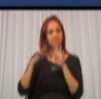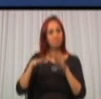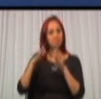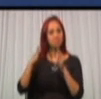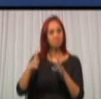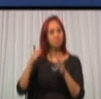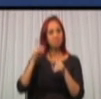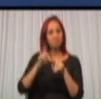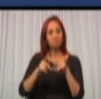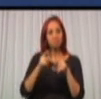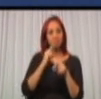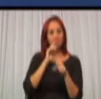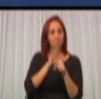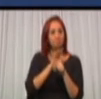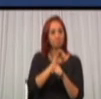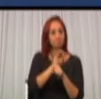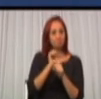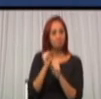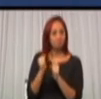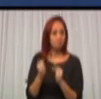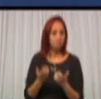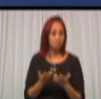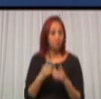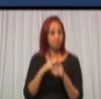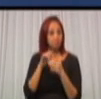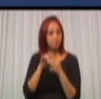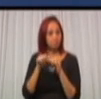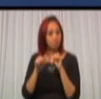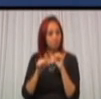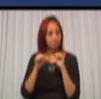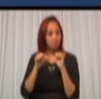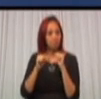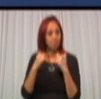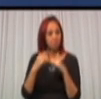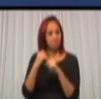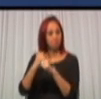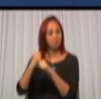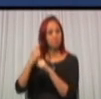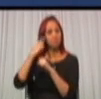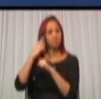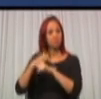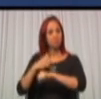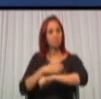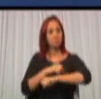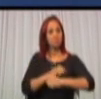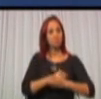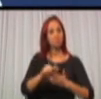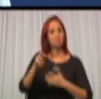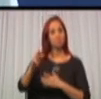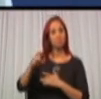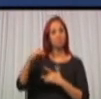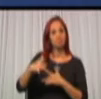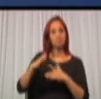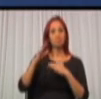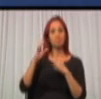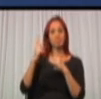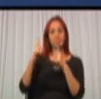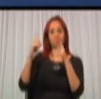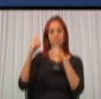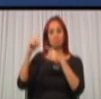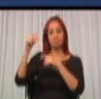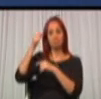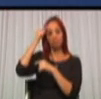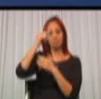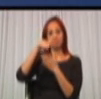puestos que no podemos cumplir como municipalidad. Pero hemos estado haciendo un esfuerzo para un mejor San Mateo. Y esto se logra con la inversión del gobierno